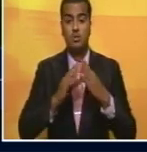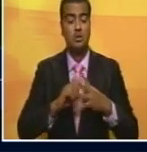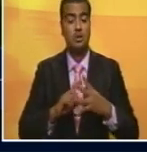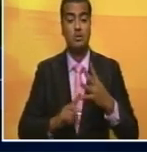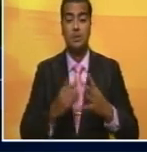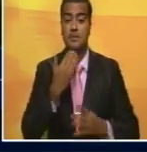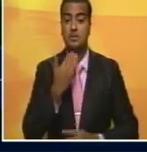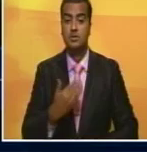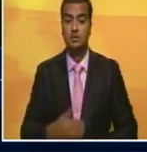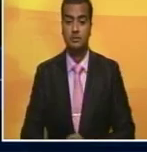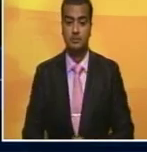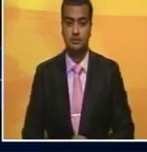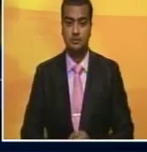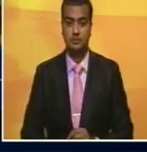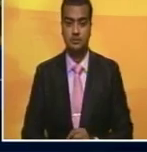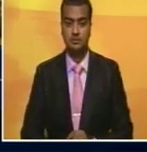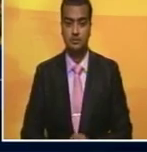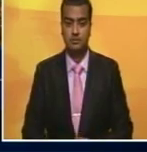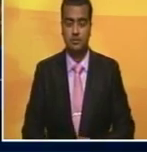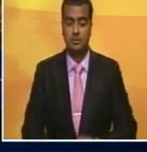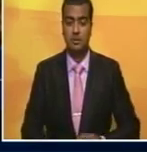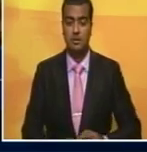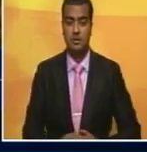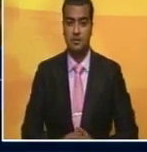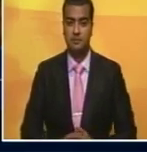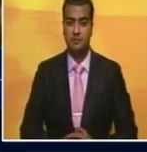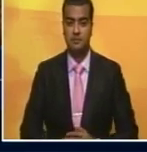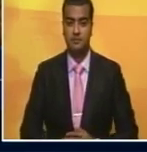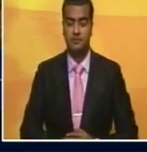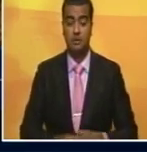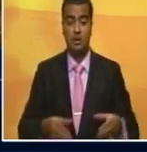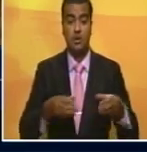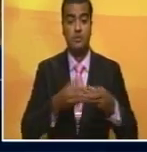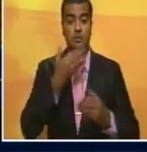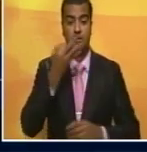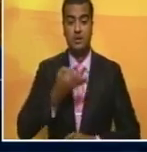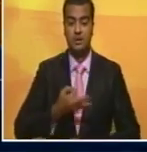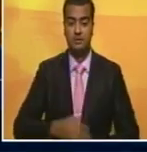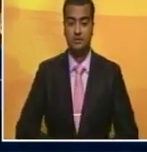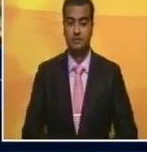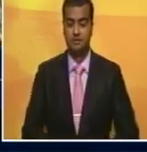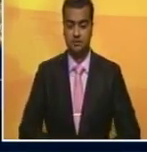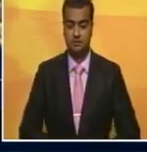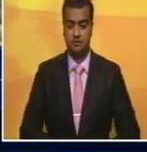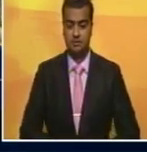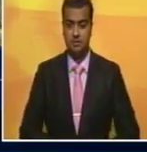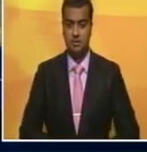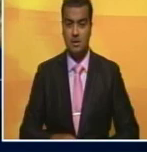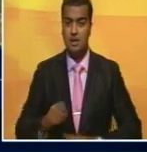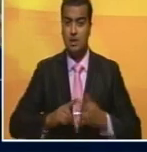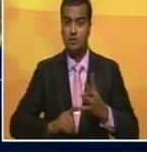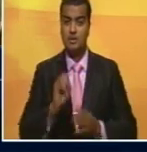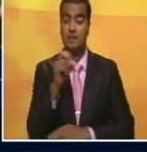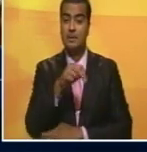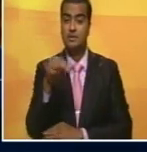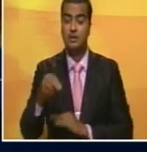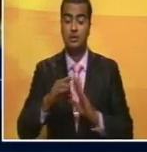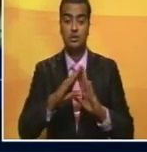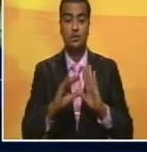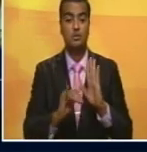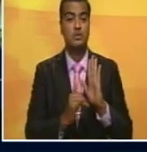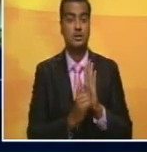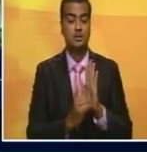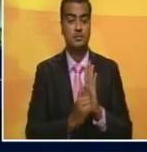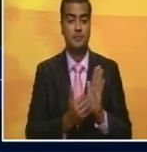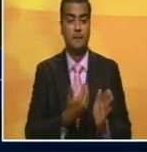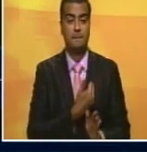esta solicitud, instrumentándola a través de la Comisión de la Verdad. En esta sesión de la Asamblea Nacional